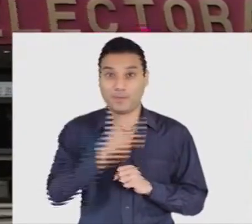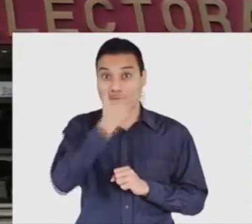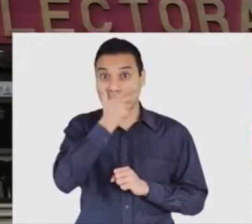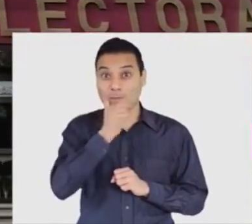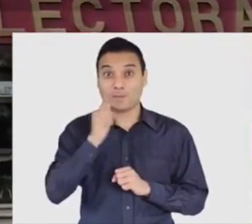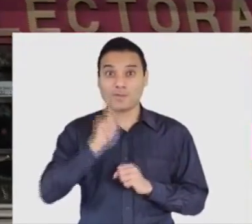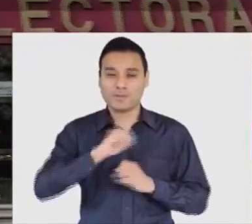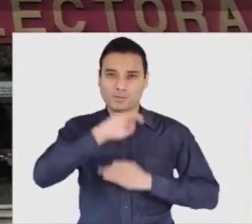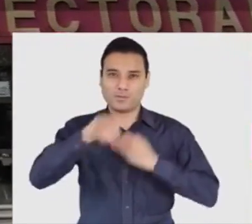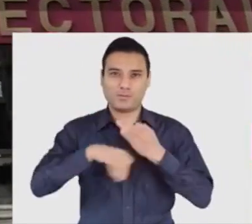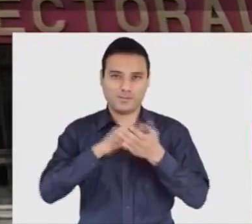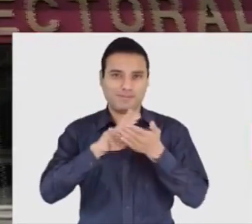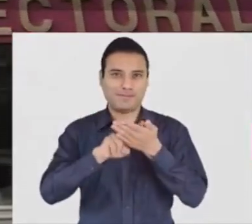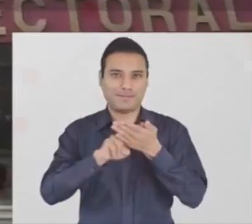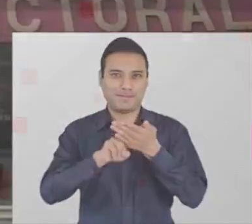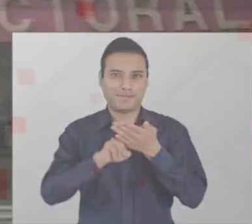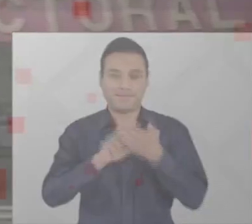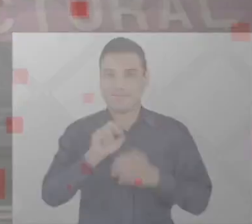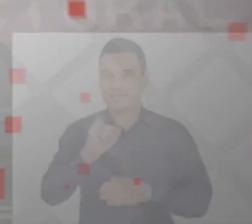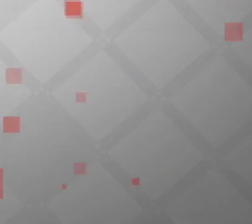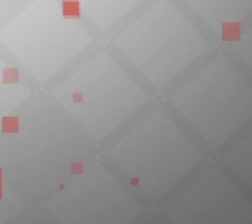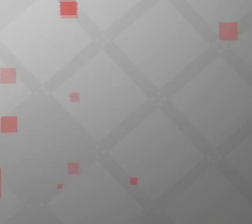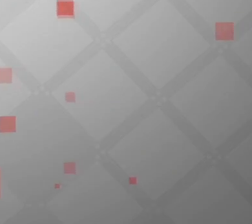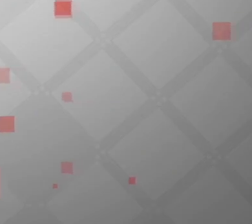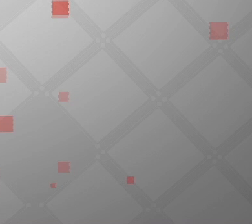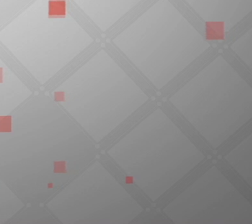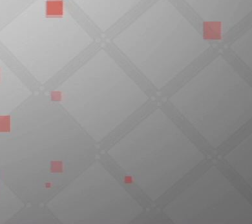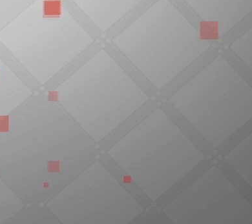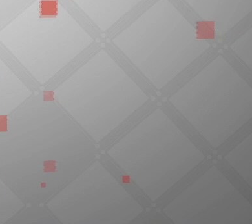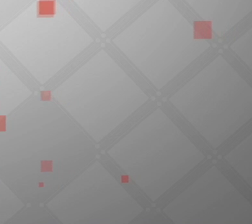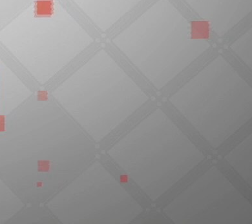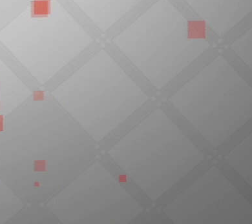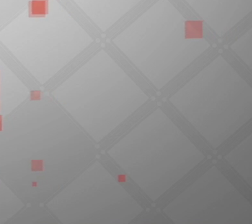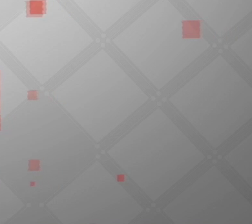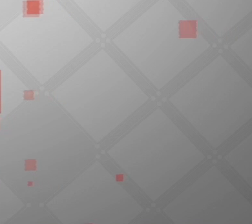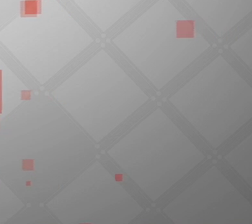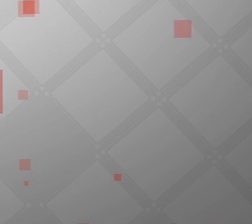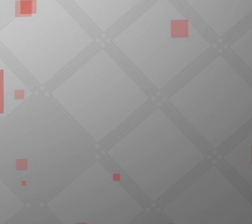Más Noticias. Más Noticias.